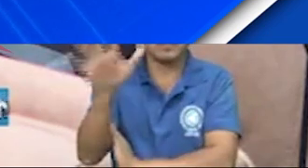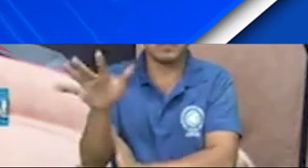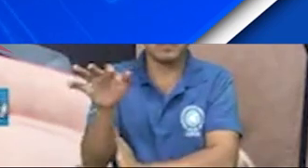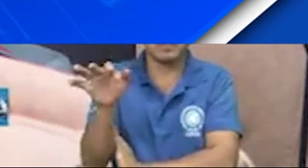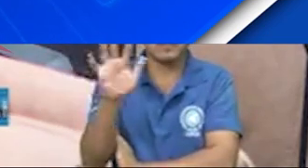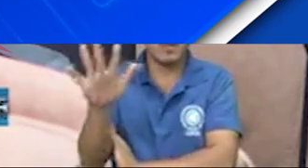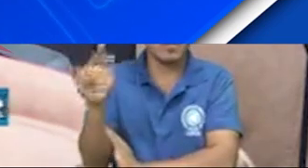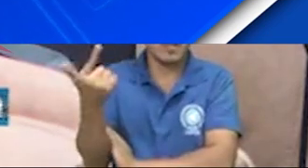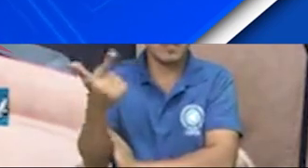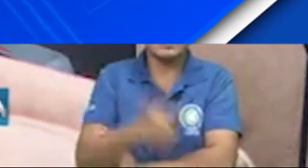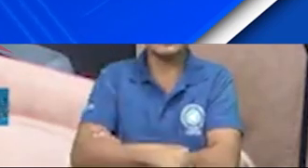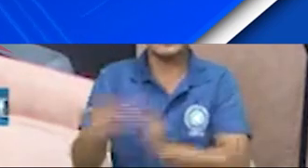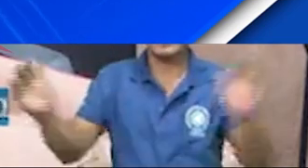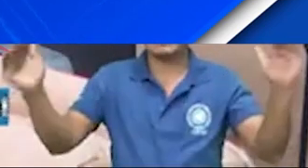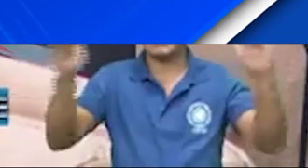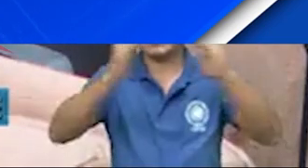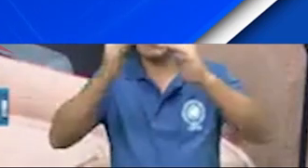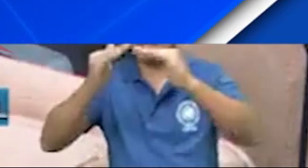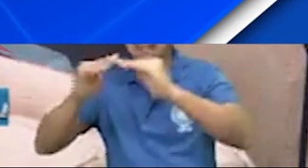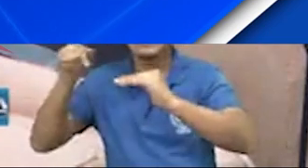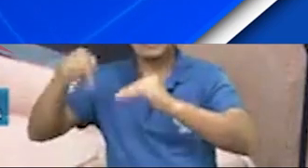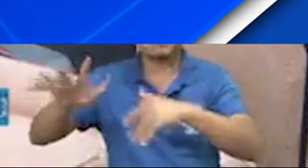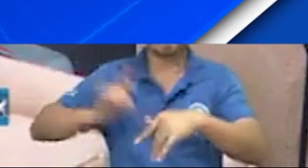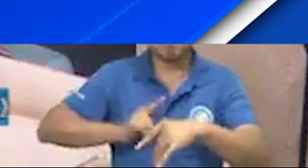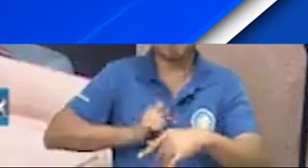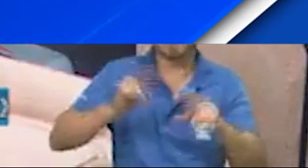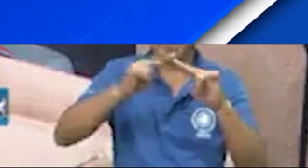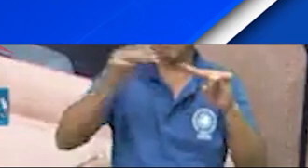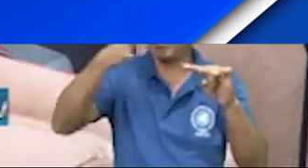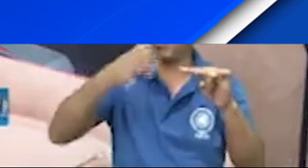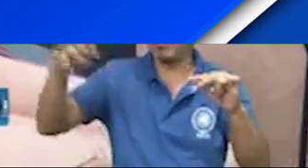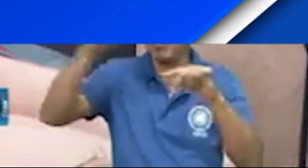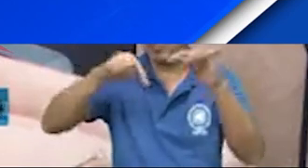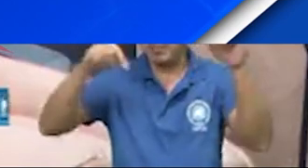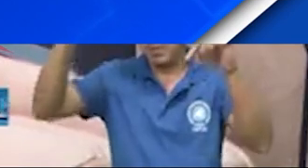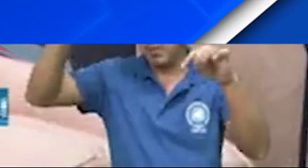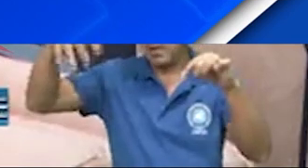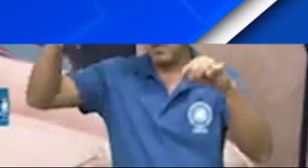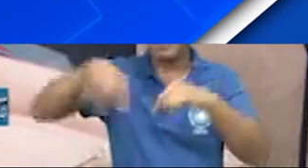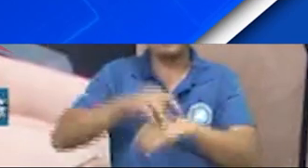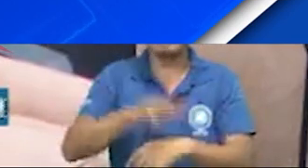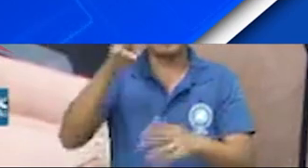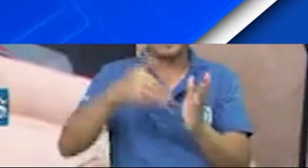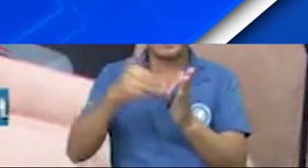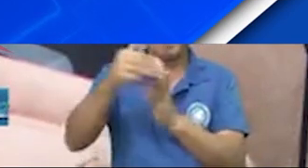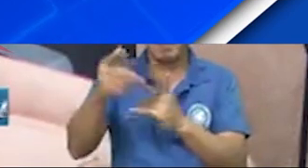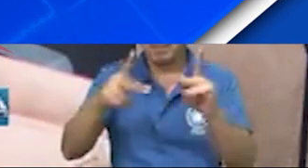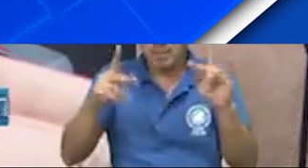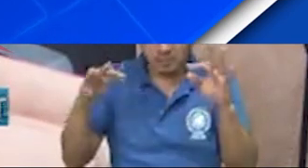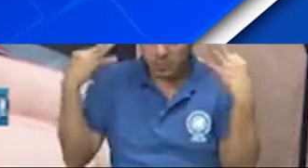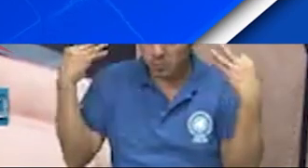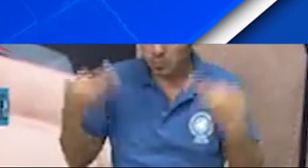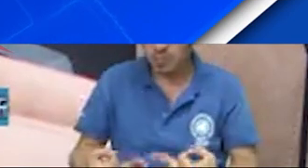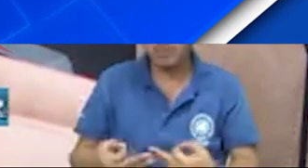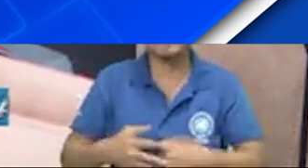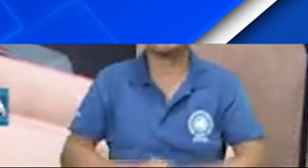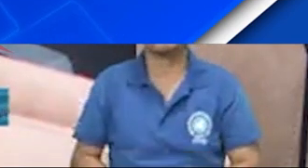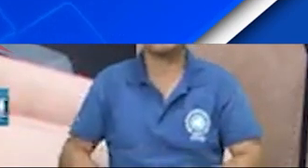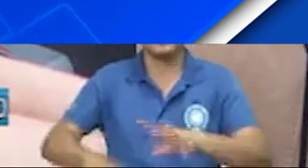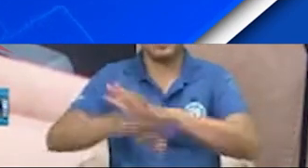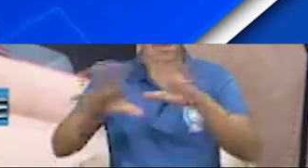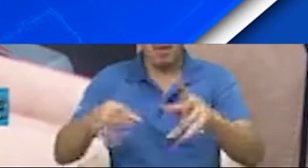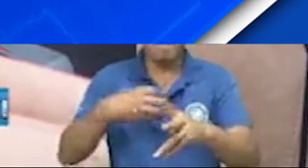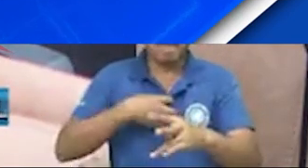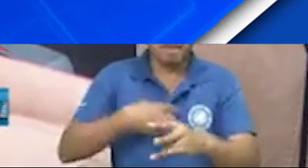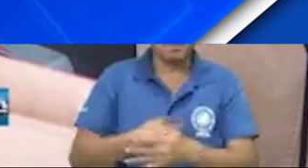685.757 viviendas electrificadas y más de 3 millones de habitantes beneficiados. Una matriz